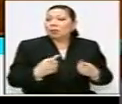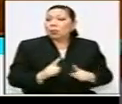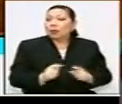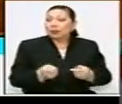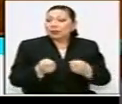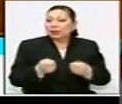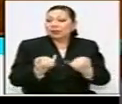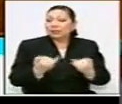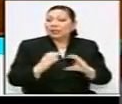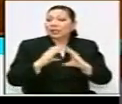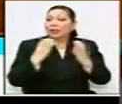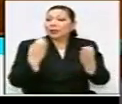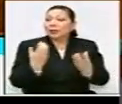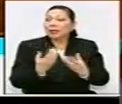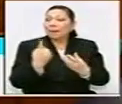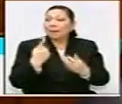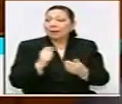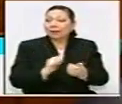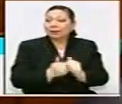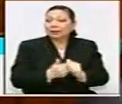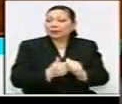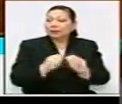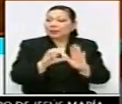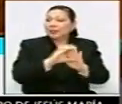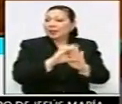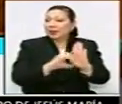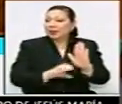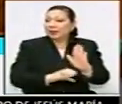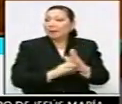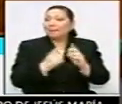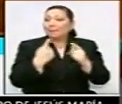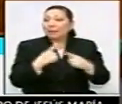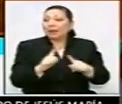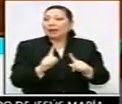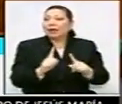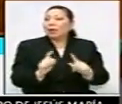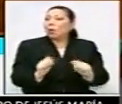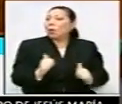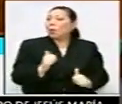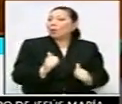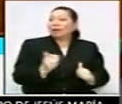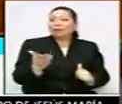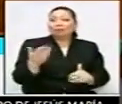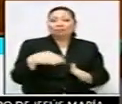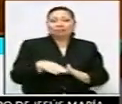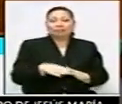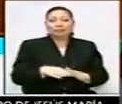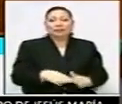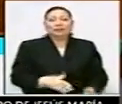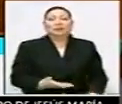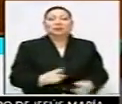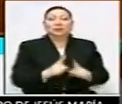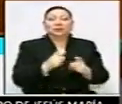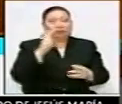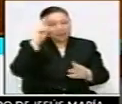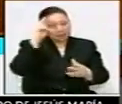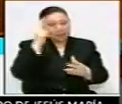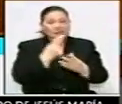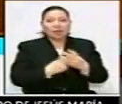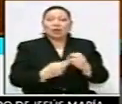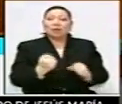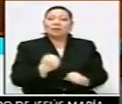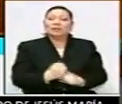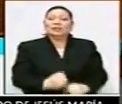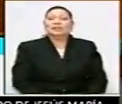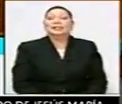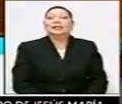le exige a este Congreso para las reformas constitucionales para las cuales no tiene facultades, inclusive haciendo cuestión de confianza. Por